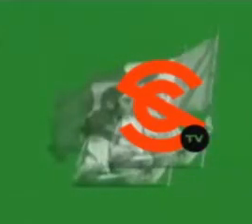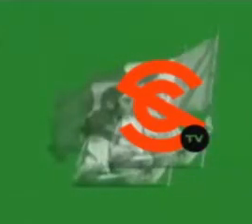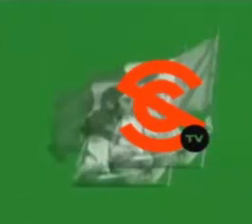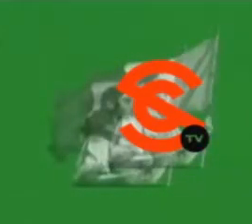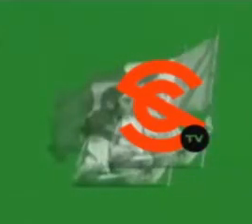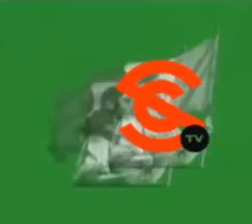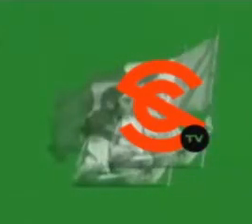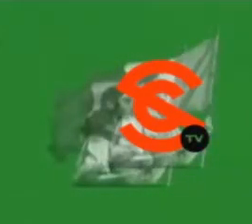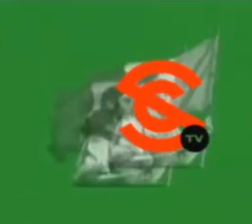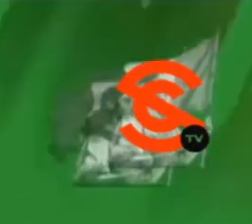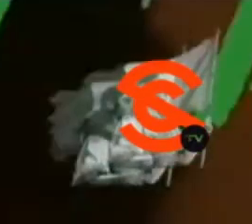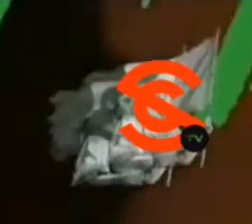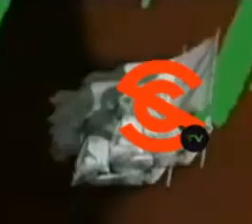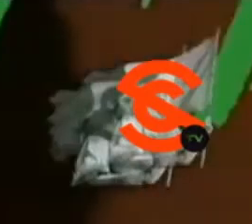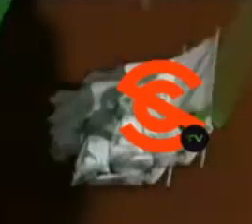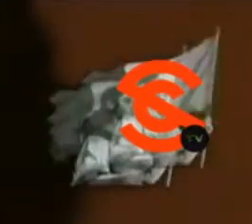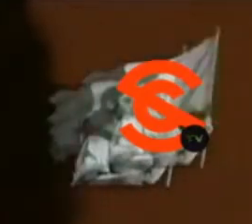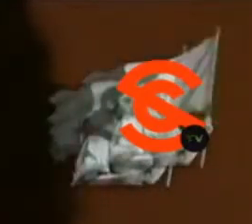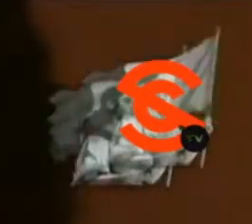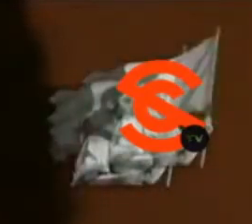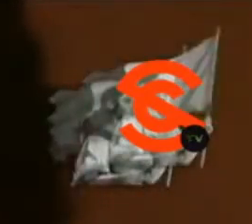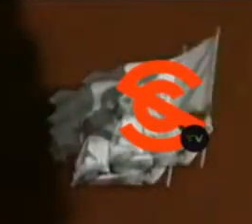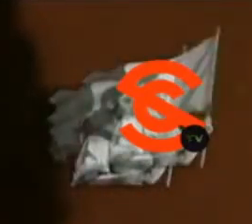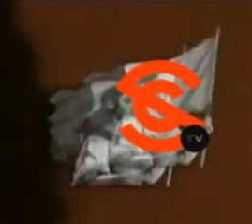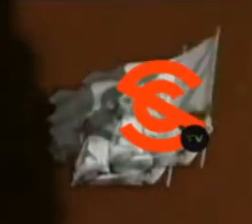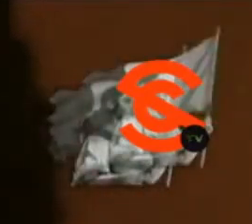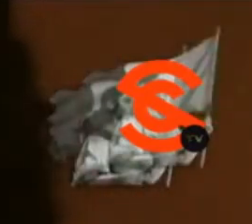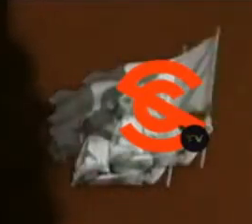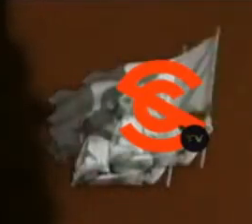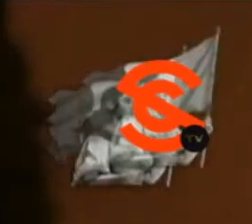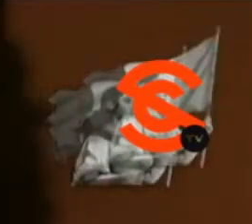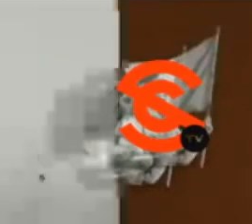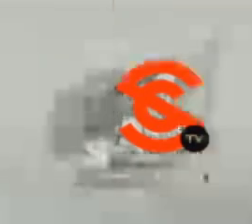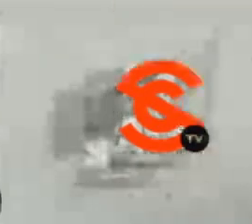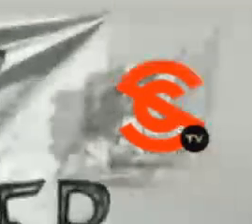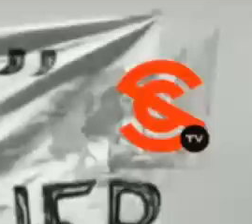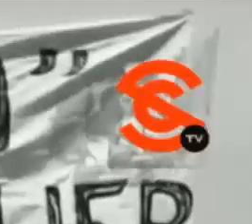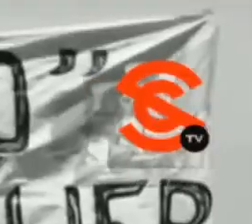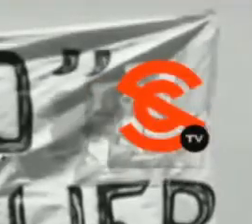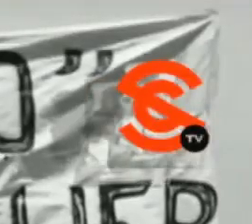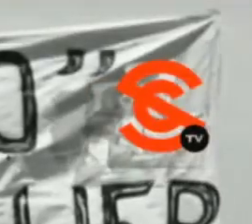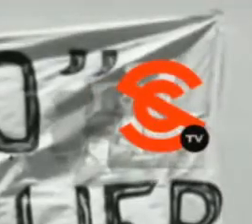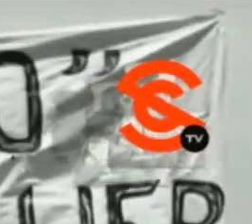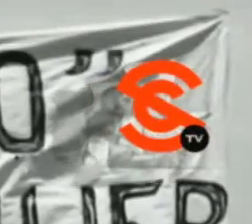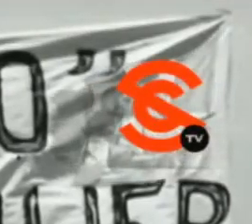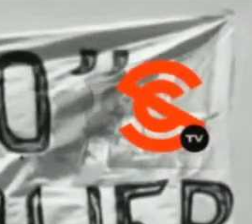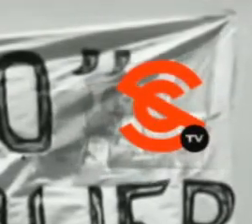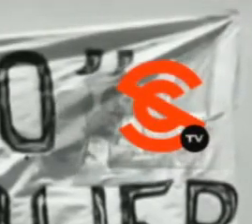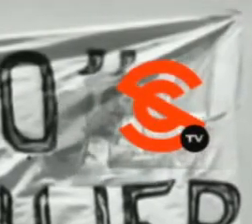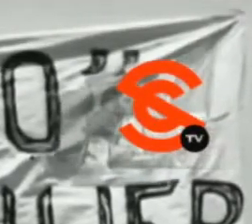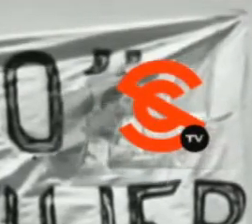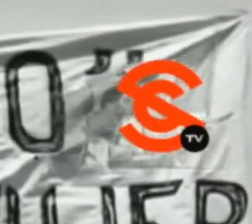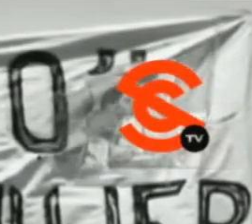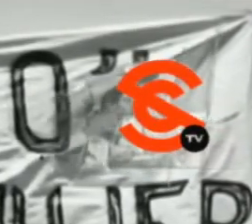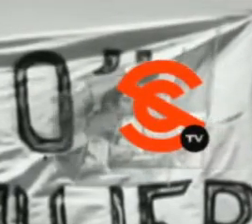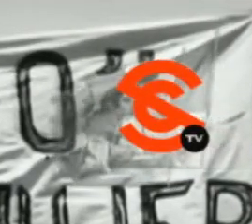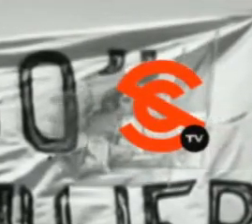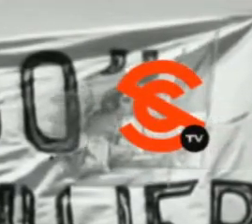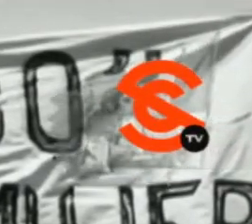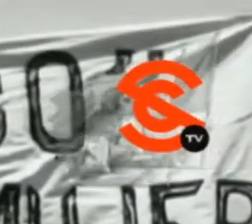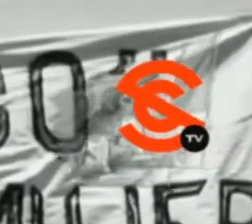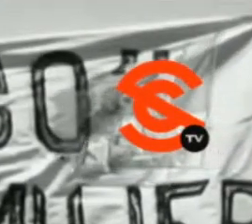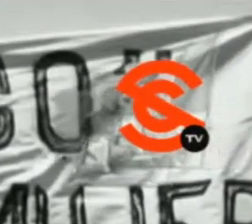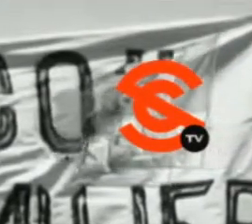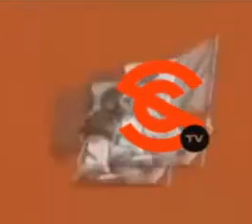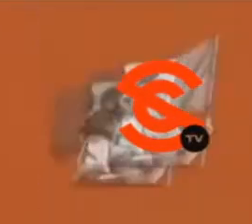electoral. Más tarde, Refugio Cuca García fundó junto con otras mujeres el Frente Único Pro Derechos